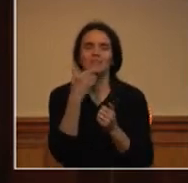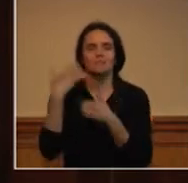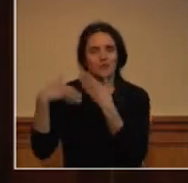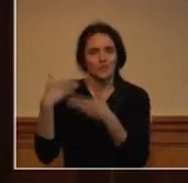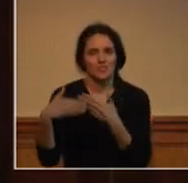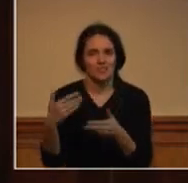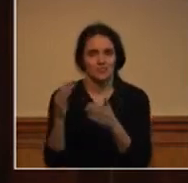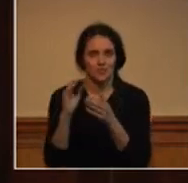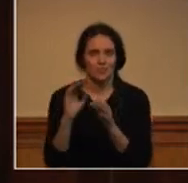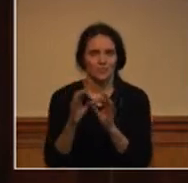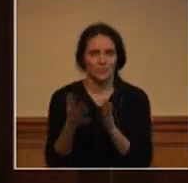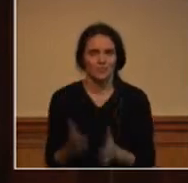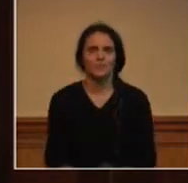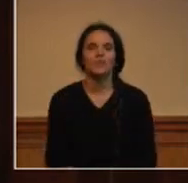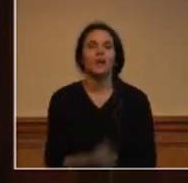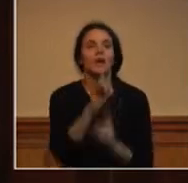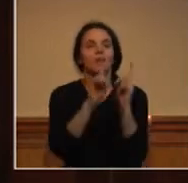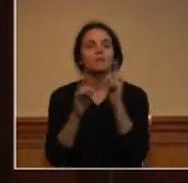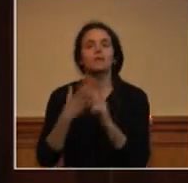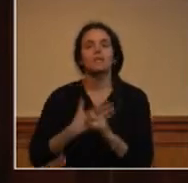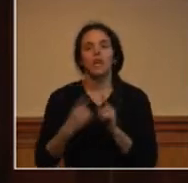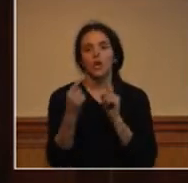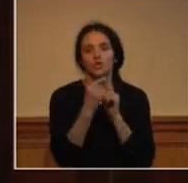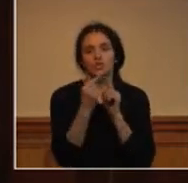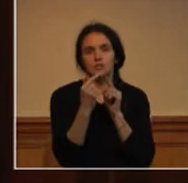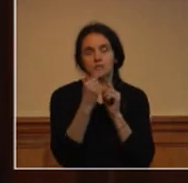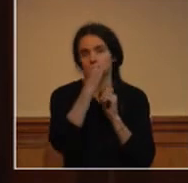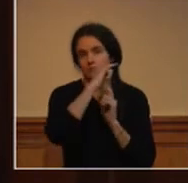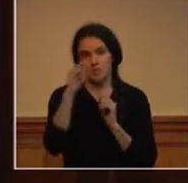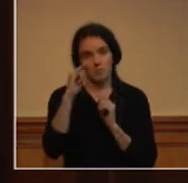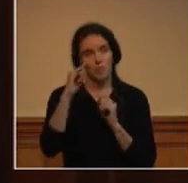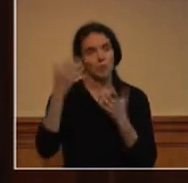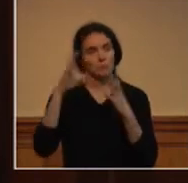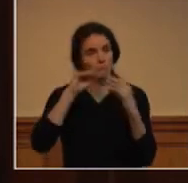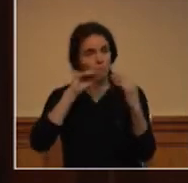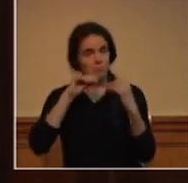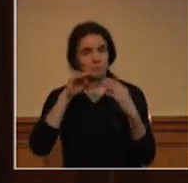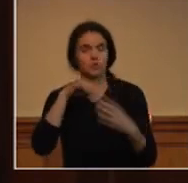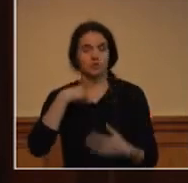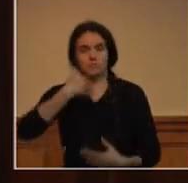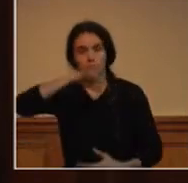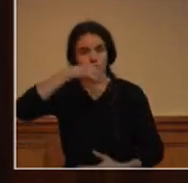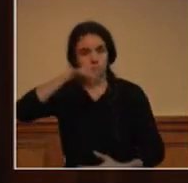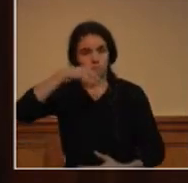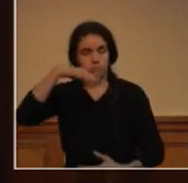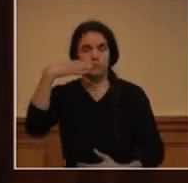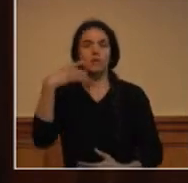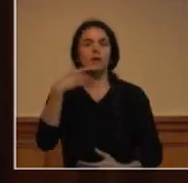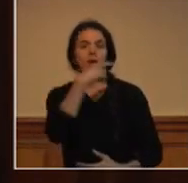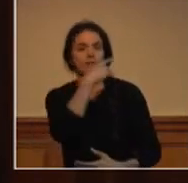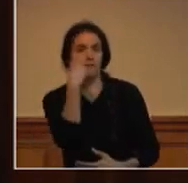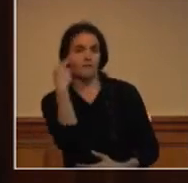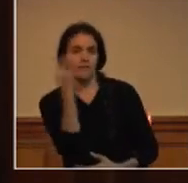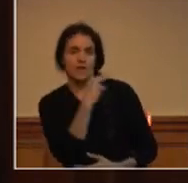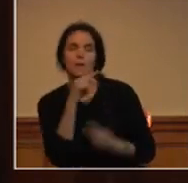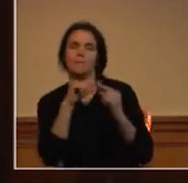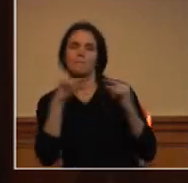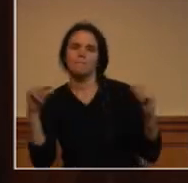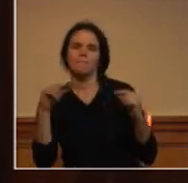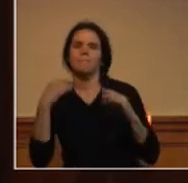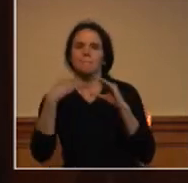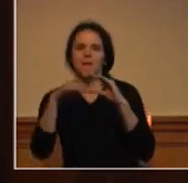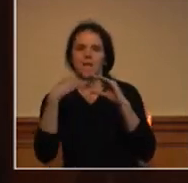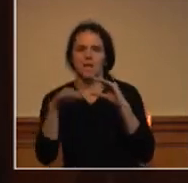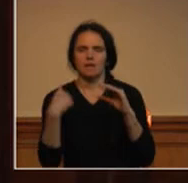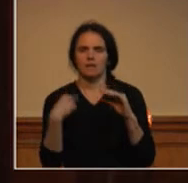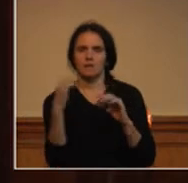proceso. Si alguien quisiera contactarme después de esta charla, ahí ven mi mail. Estaré feliz